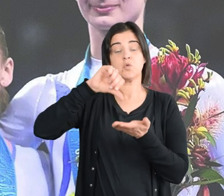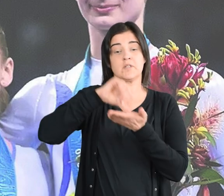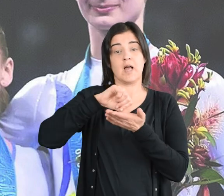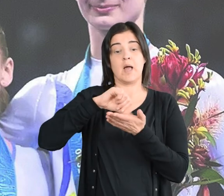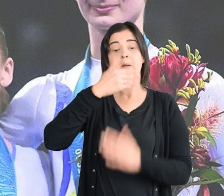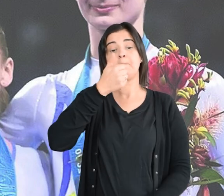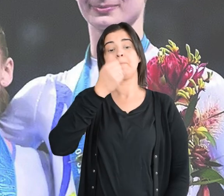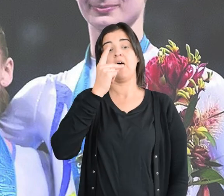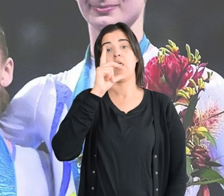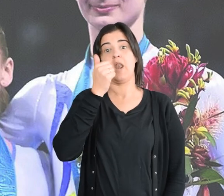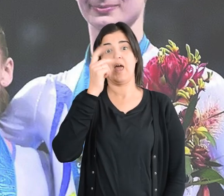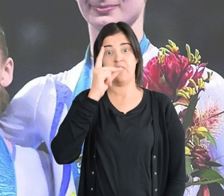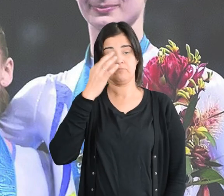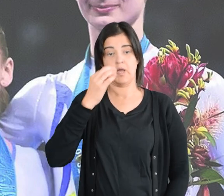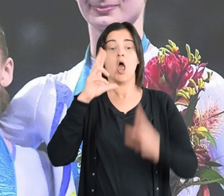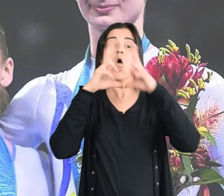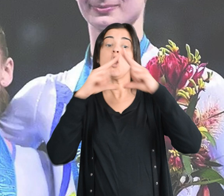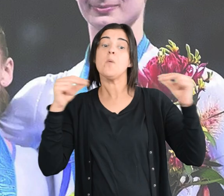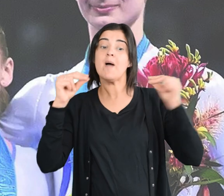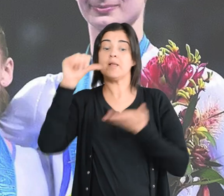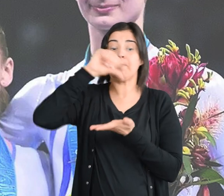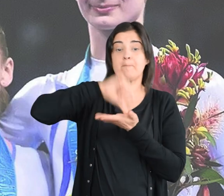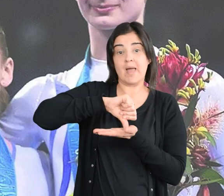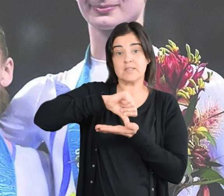en la ciudad de barlad en Rumanía